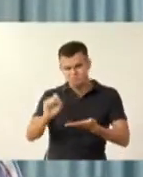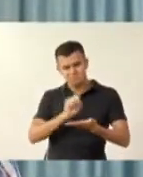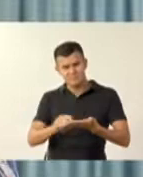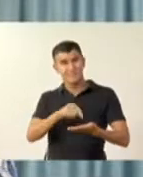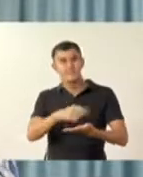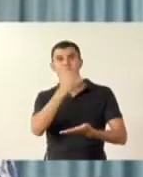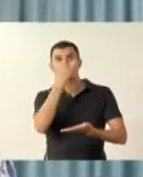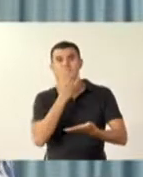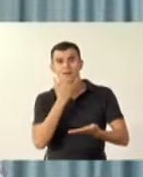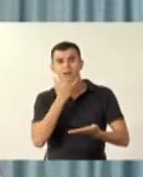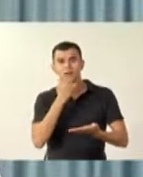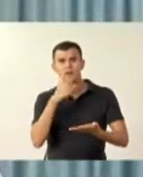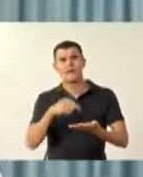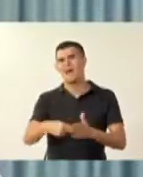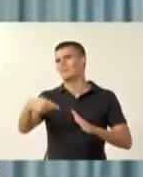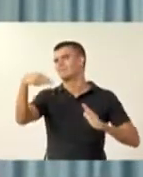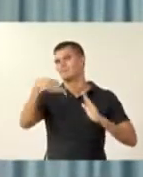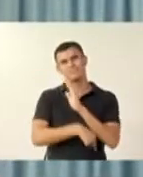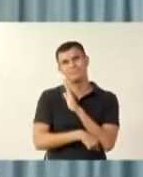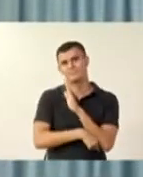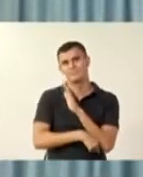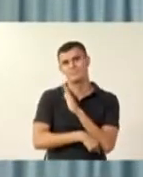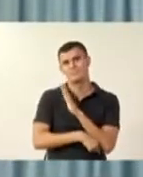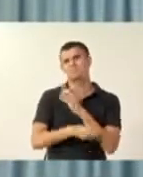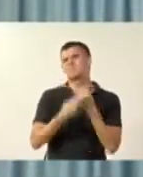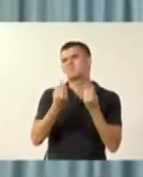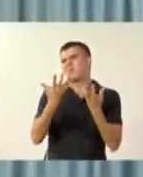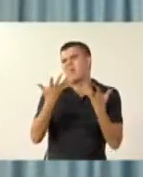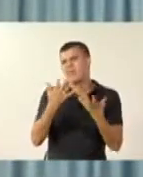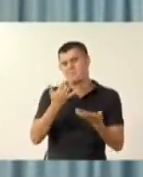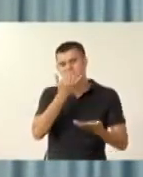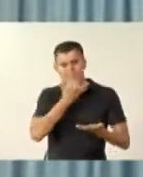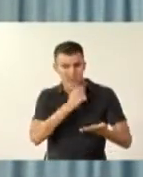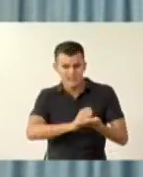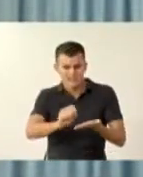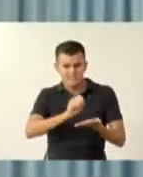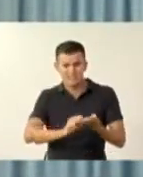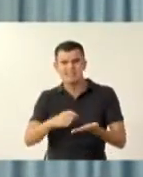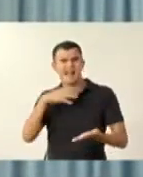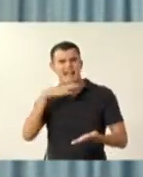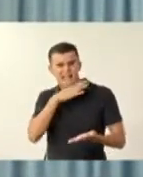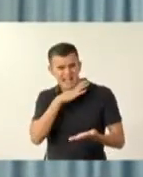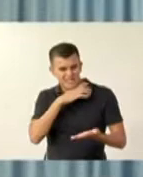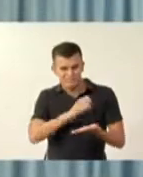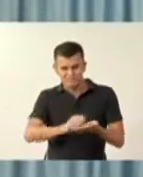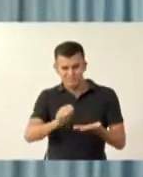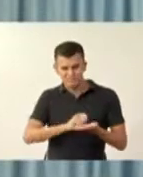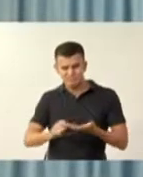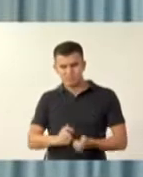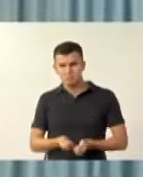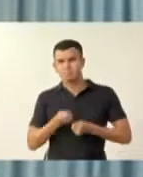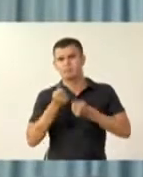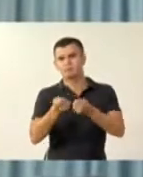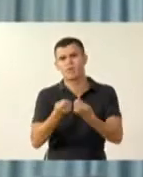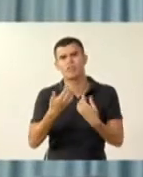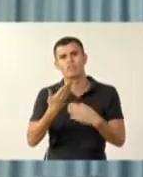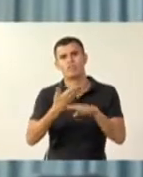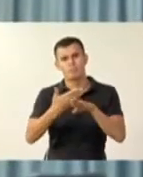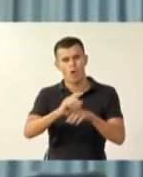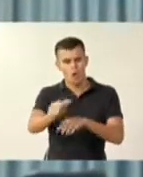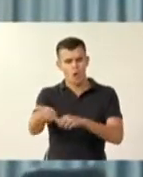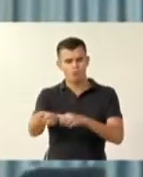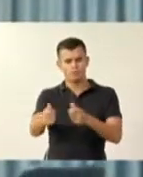equivoque es un editor que seguramente va a quebrar. Entonces no creo que se trate de una cosa distinta que esa subjetividad en